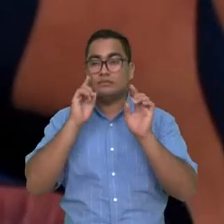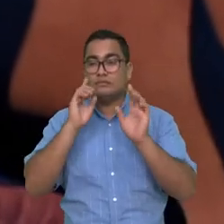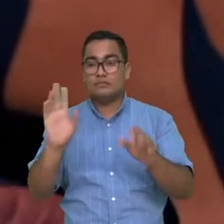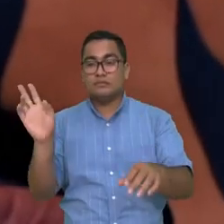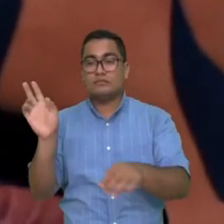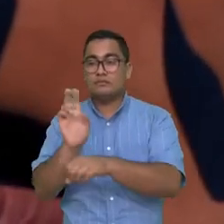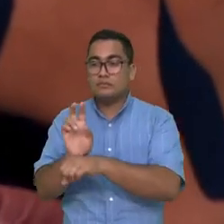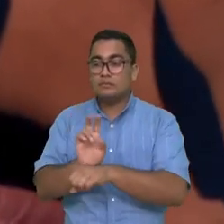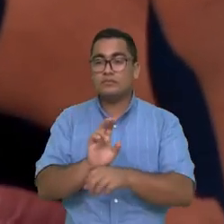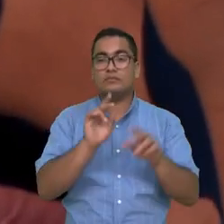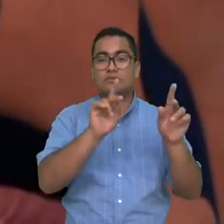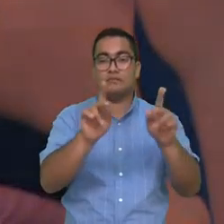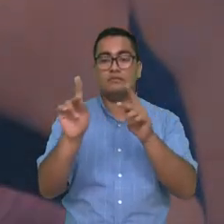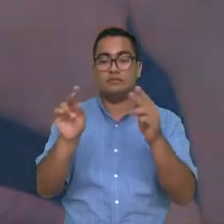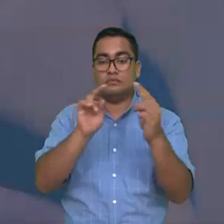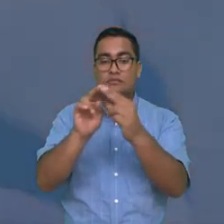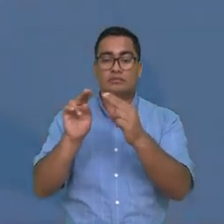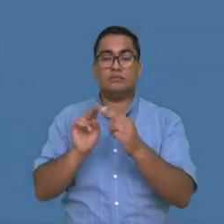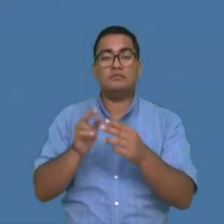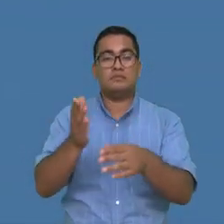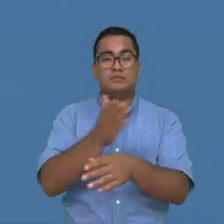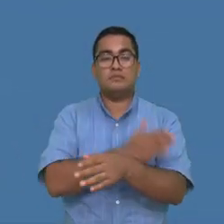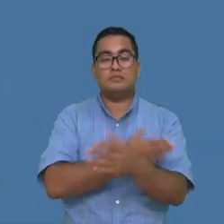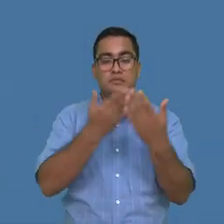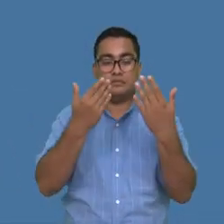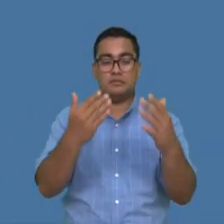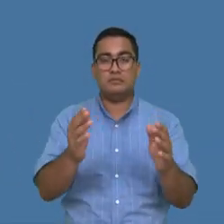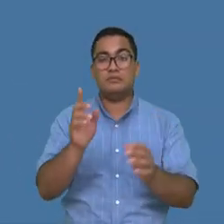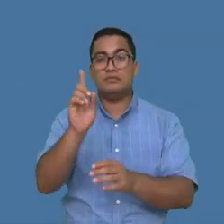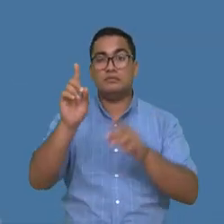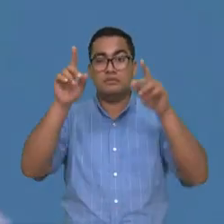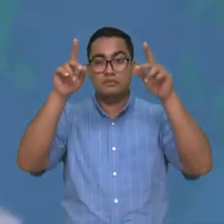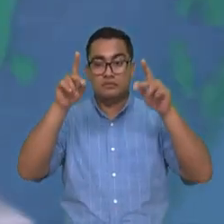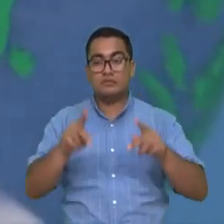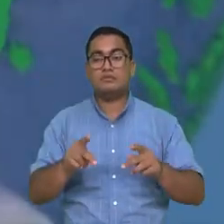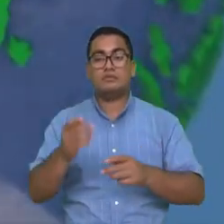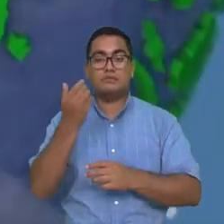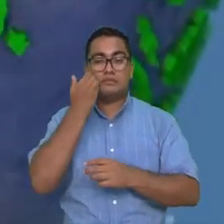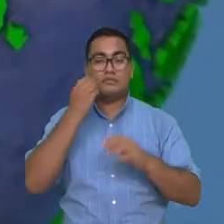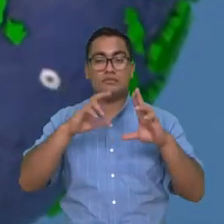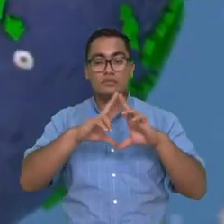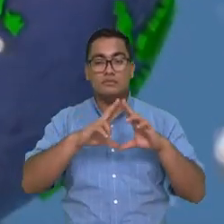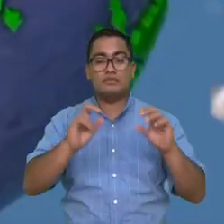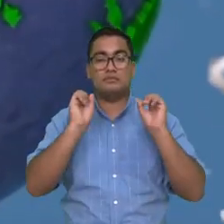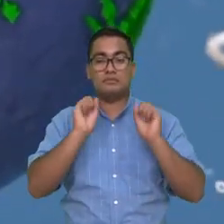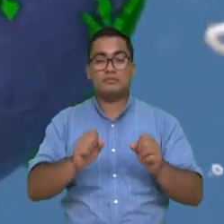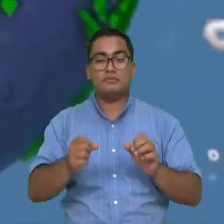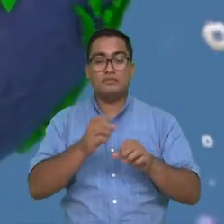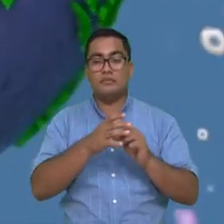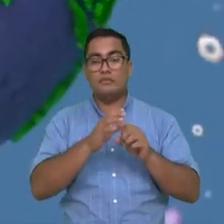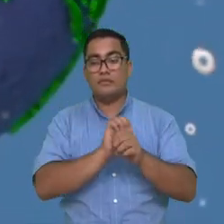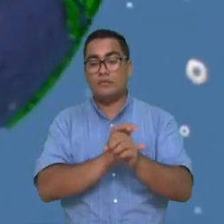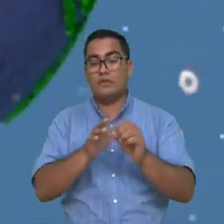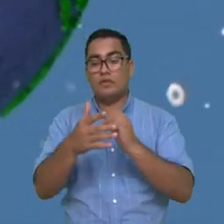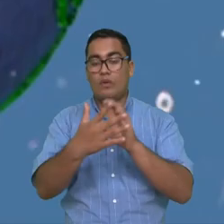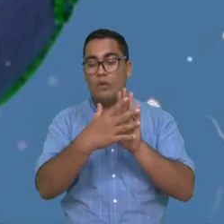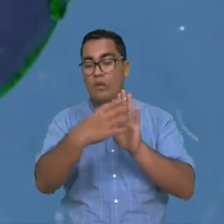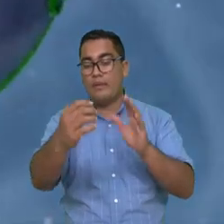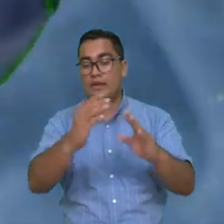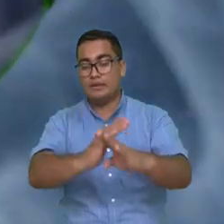a los contactos, tal como ha ocurrido con el primer infectado en el país, permitirá contener la diseminación